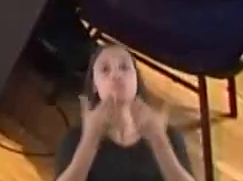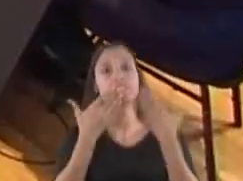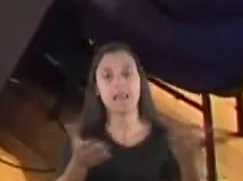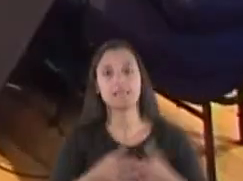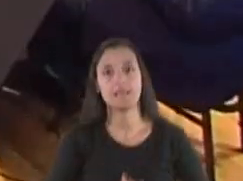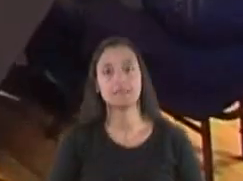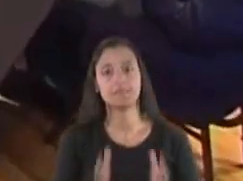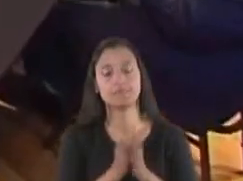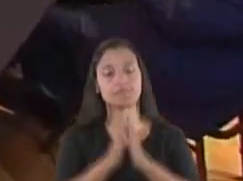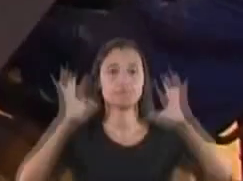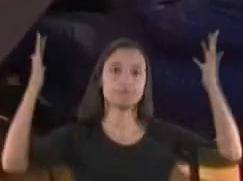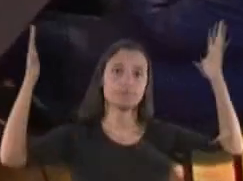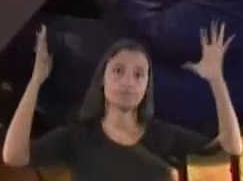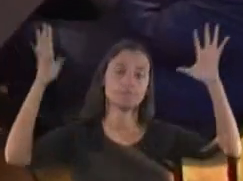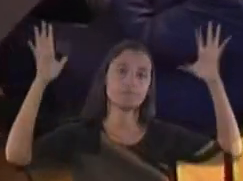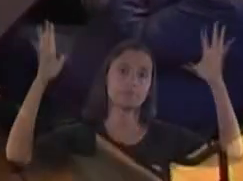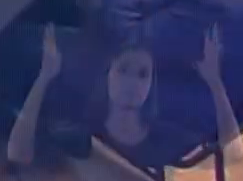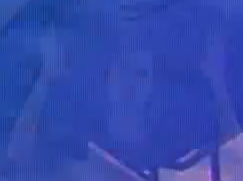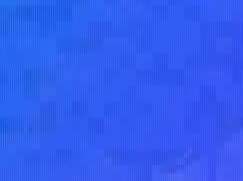gracias.